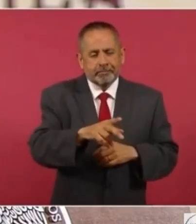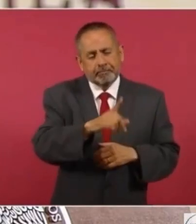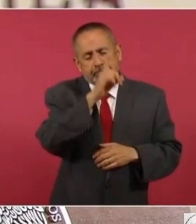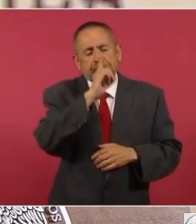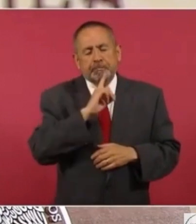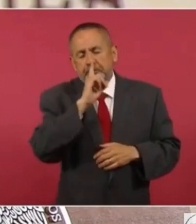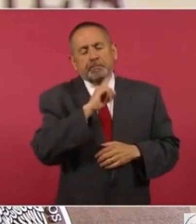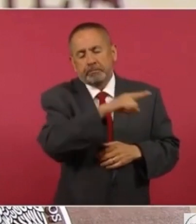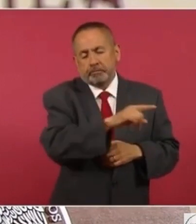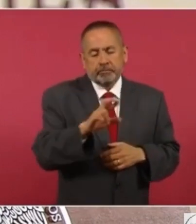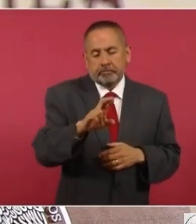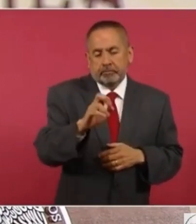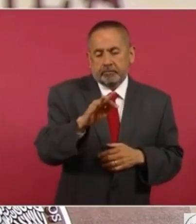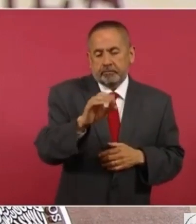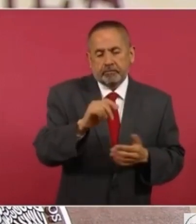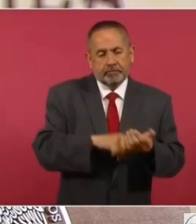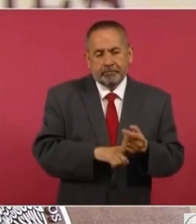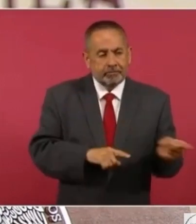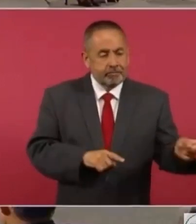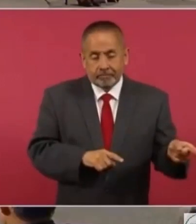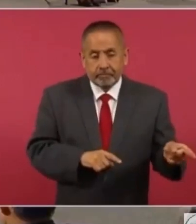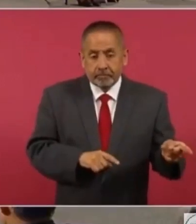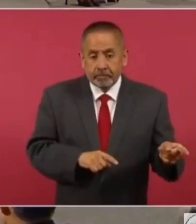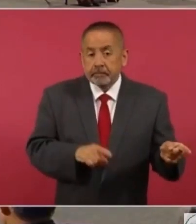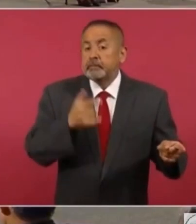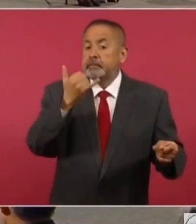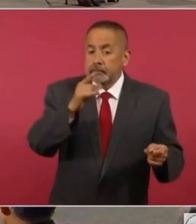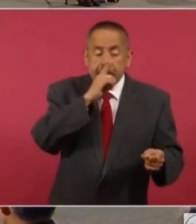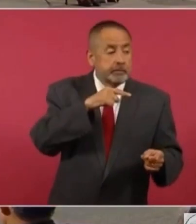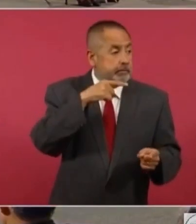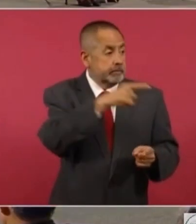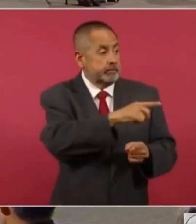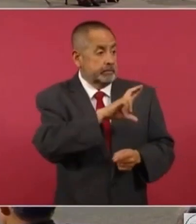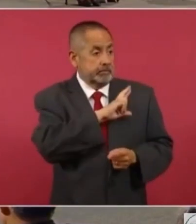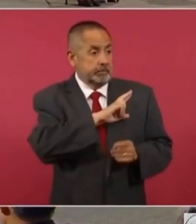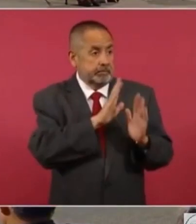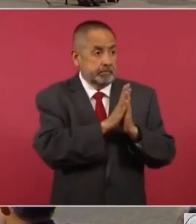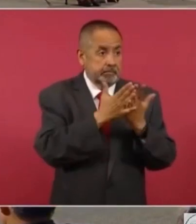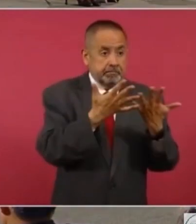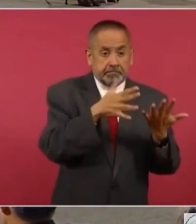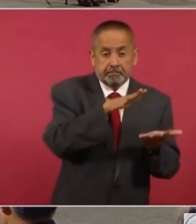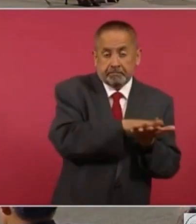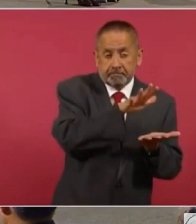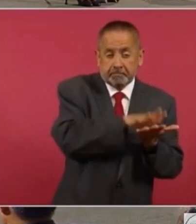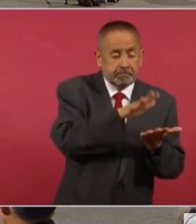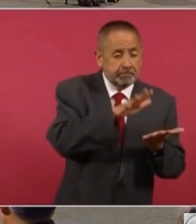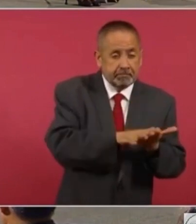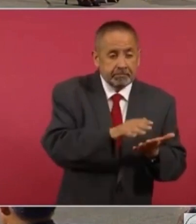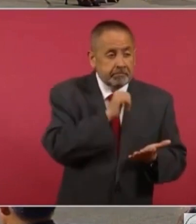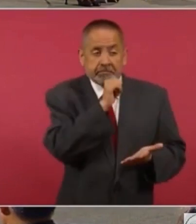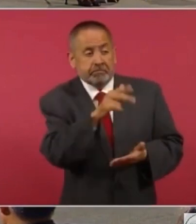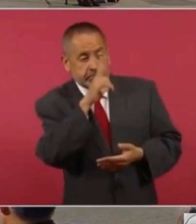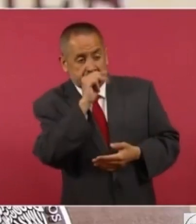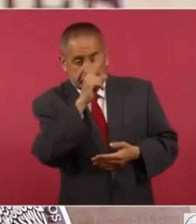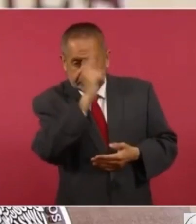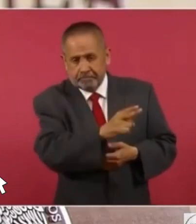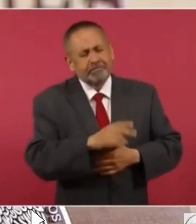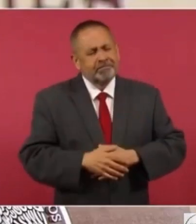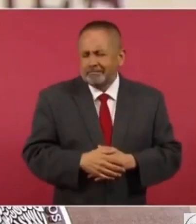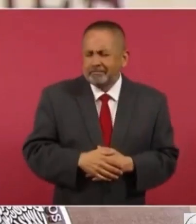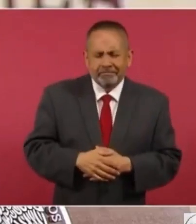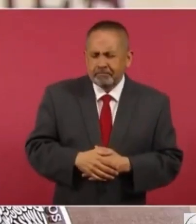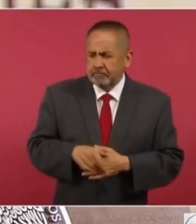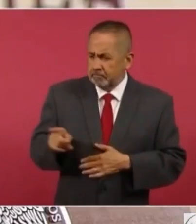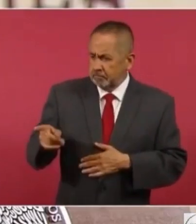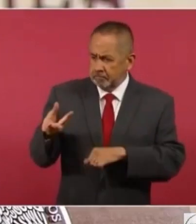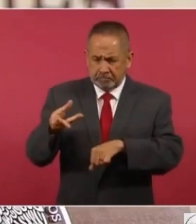verdad tampoco que la iniciativa privada no puede editar libros de texto siempre y cuando cuente con la autorización de la